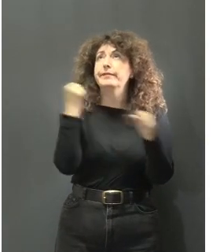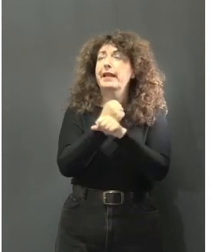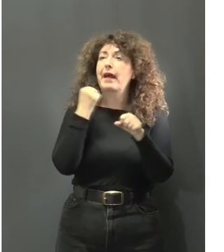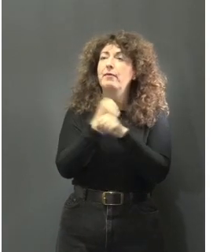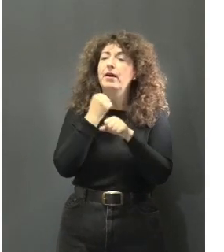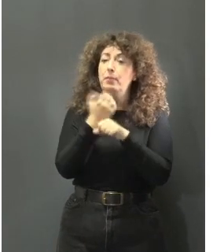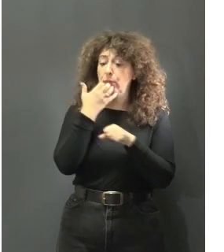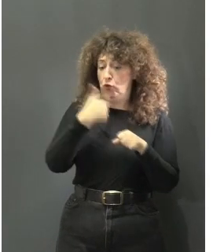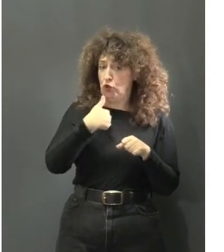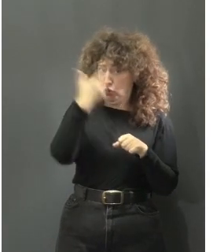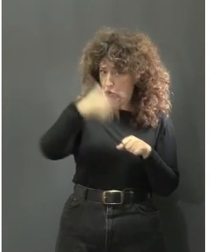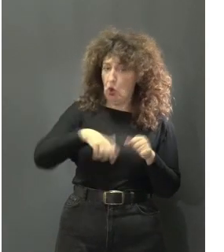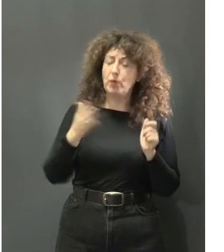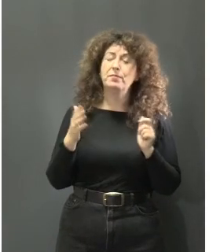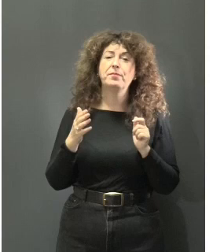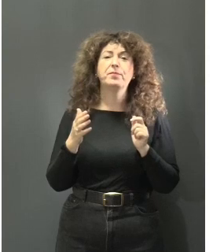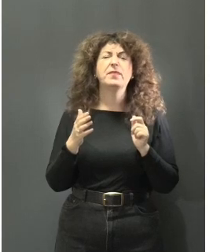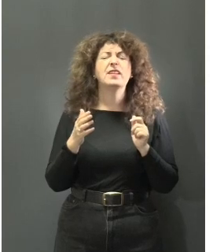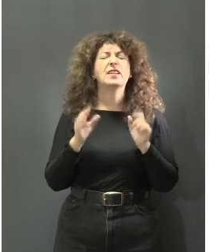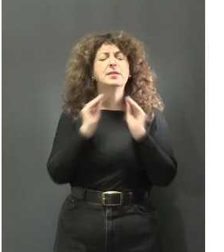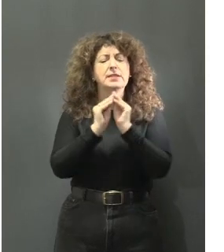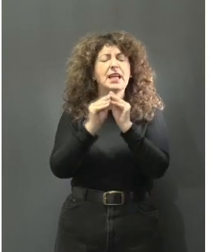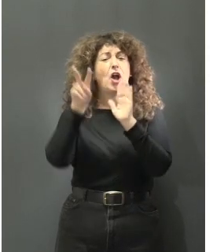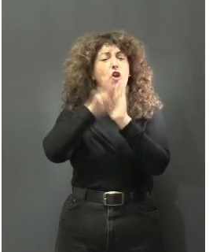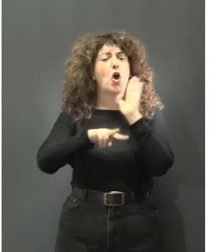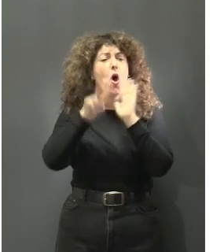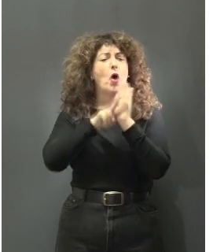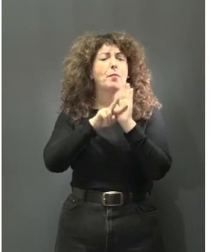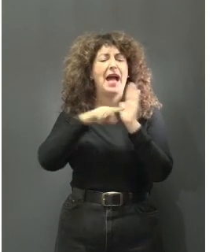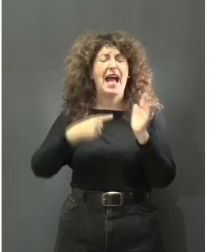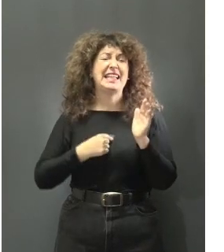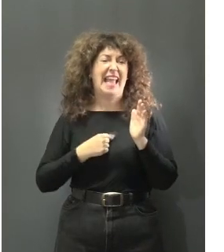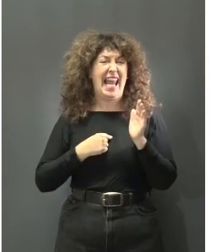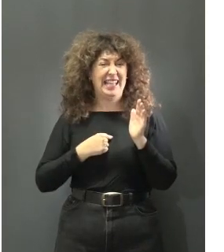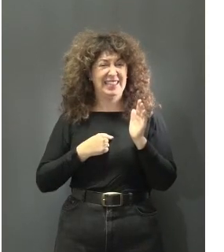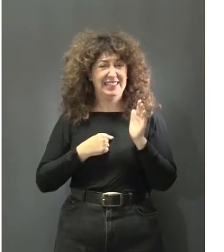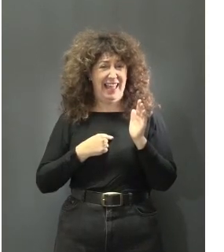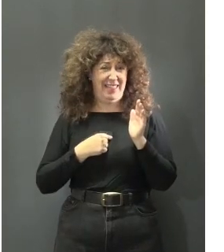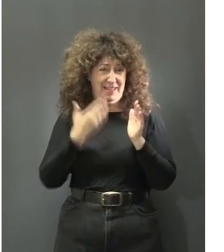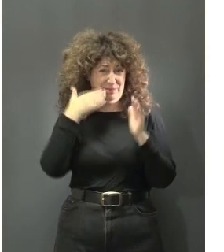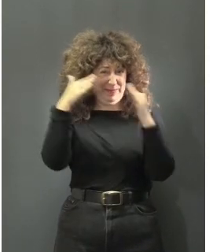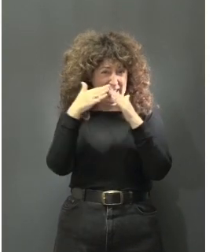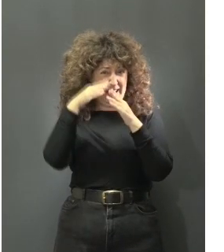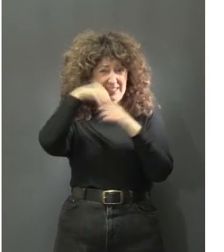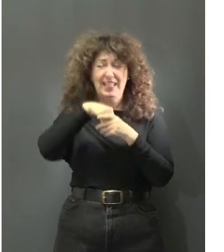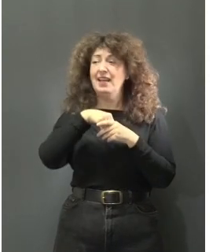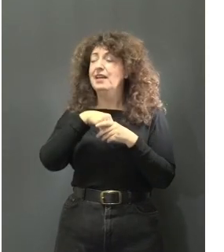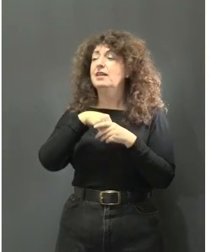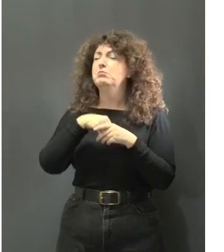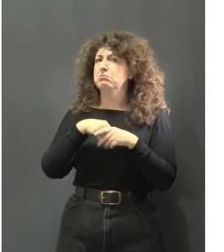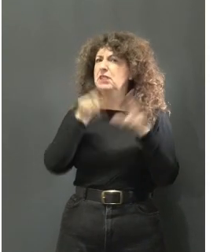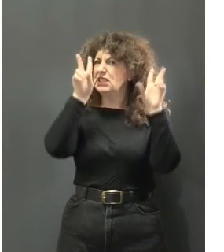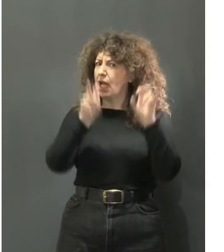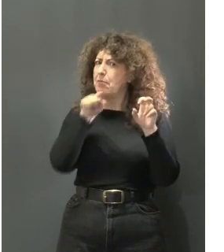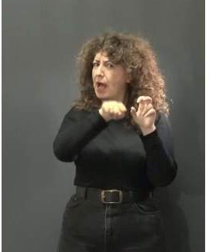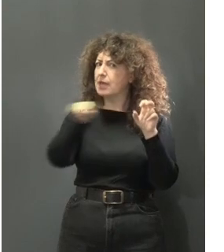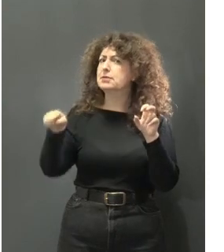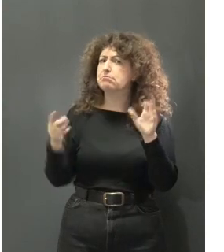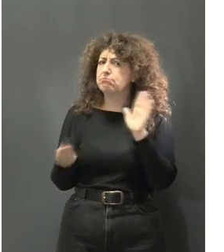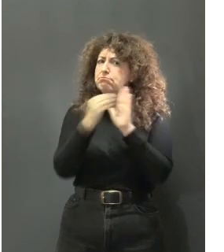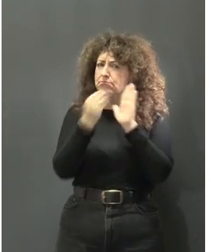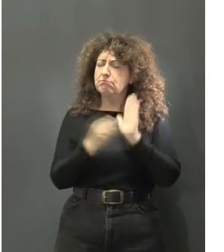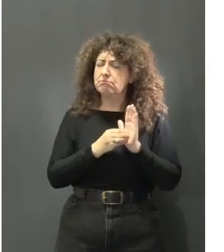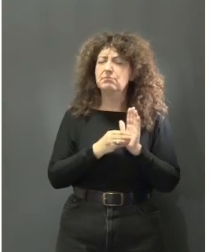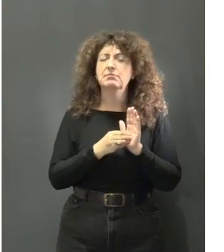concreto yo, en la norma de teleasistencia, pues hablaba también sobre todos estos temas, quizás a